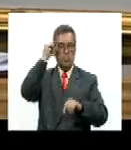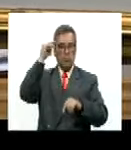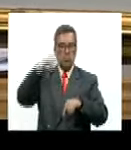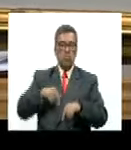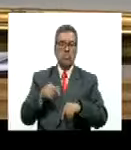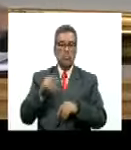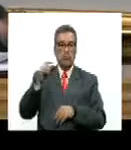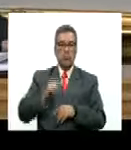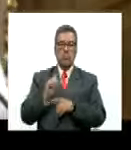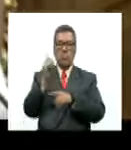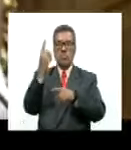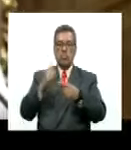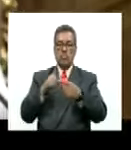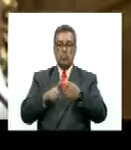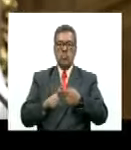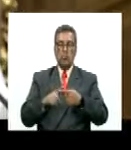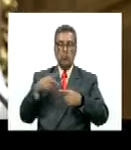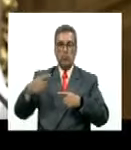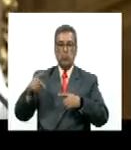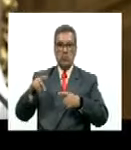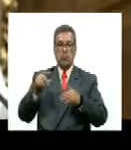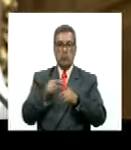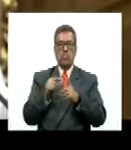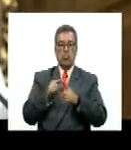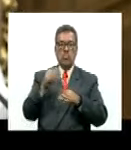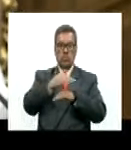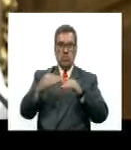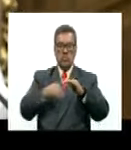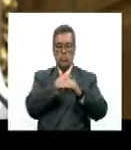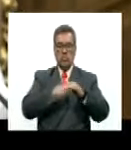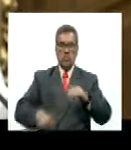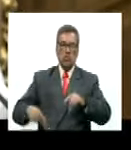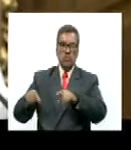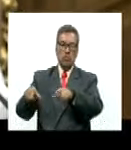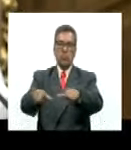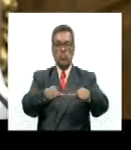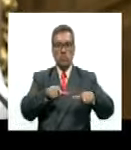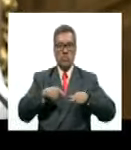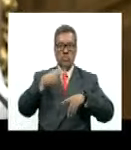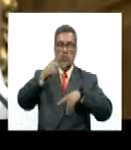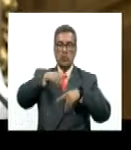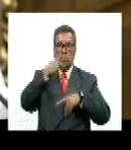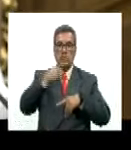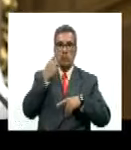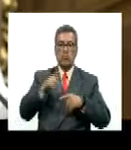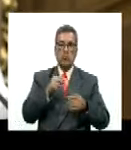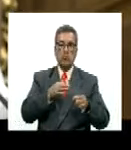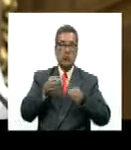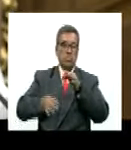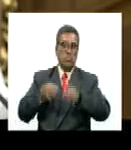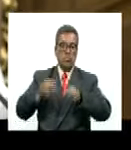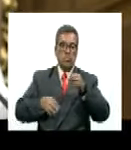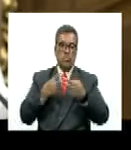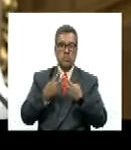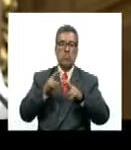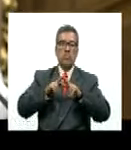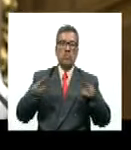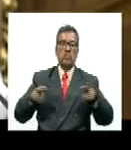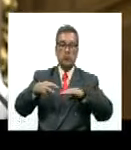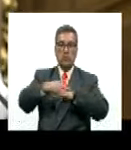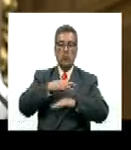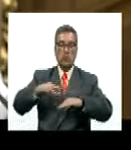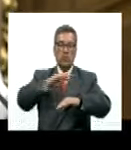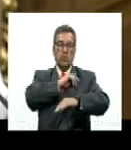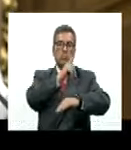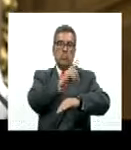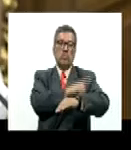hoy. Primero, derecho de palabra del vicepresidente sectorial de Política, Seguridad Ciudadana y Paz y ministro del